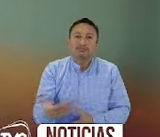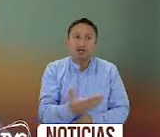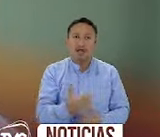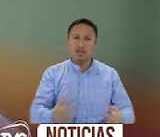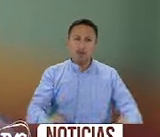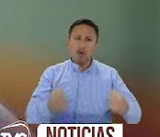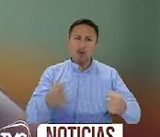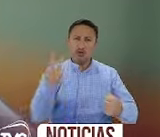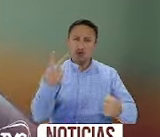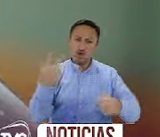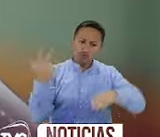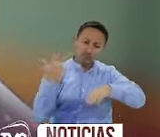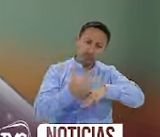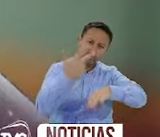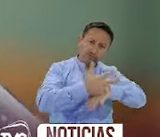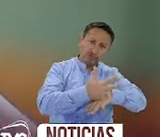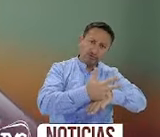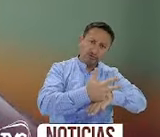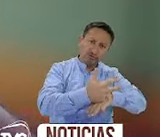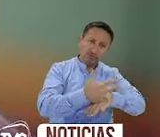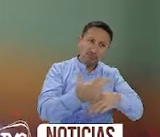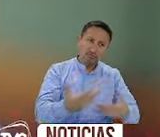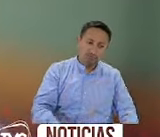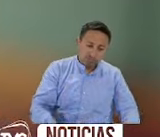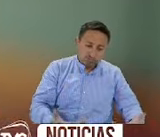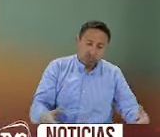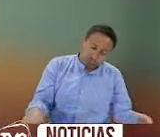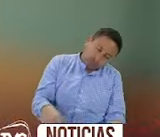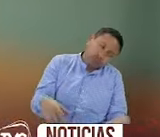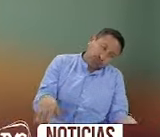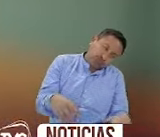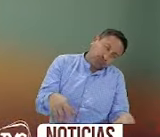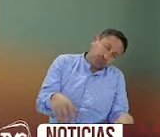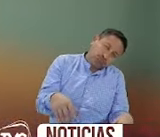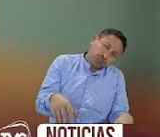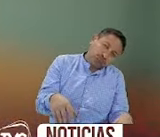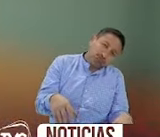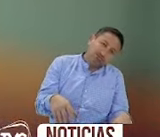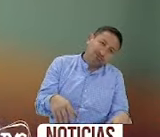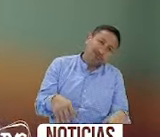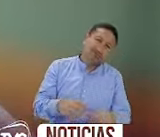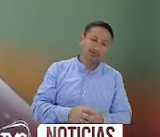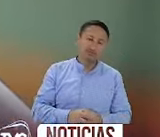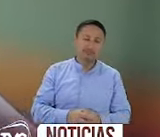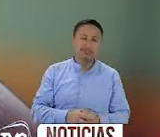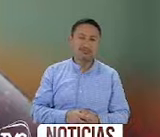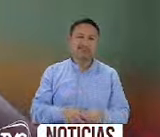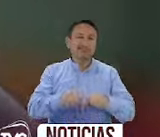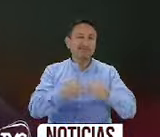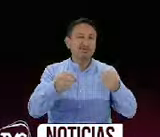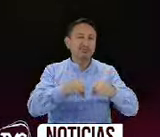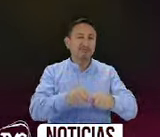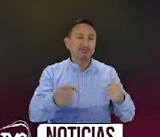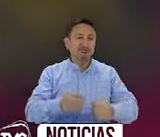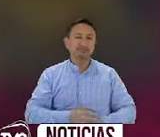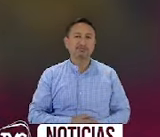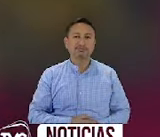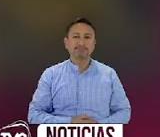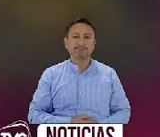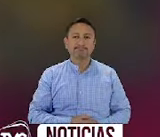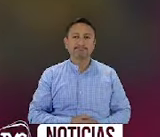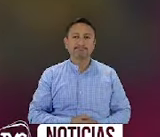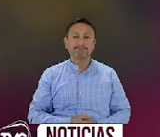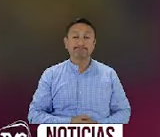de mi perrito cuando lo cogimos, pues él estaba destrozado, todo lo que eran las caderas y las patitas también estaban rotas. Los pequeños de la